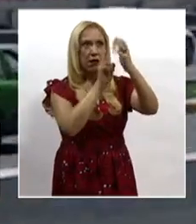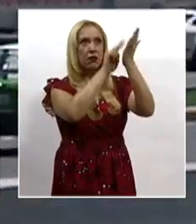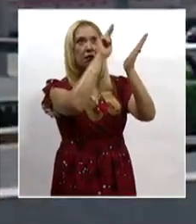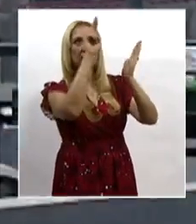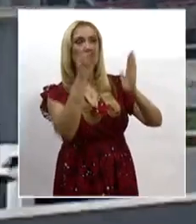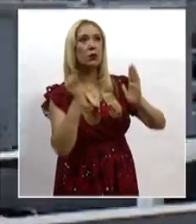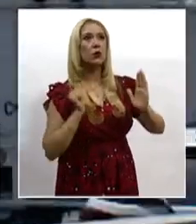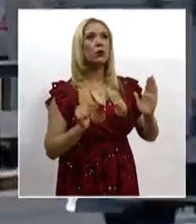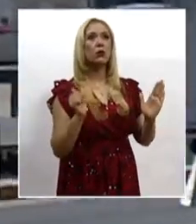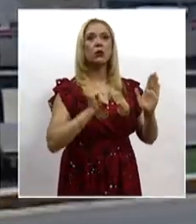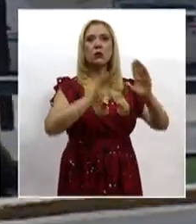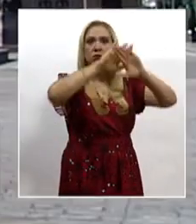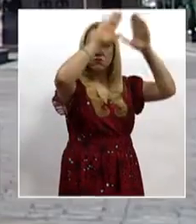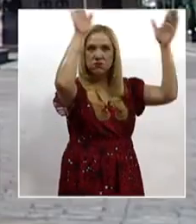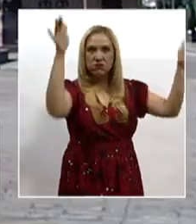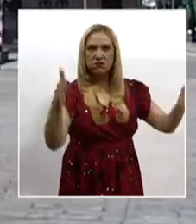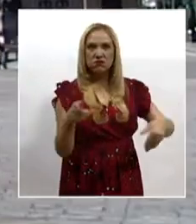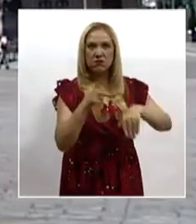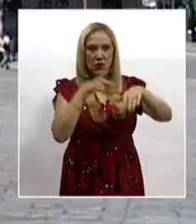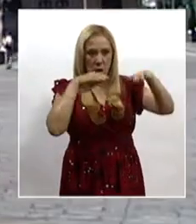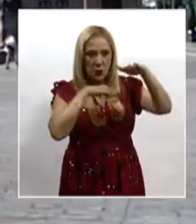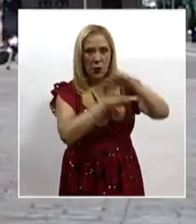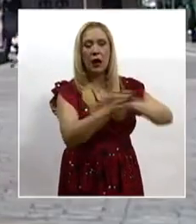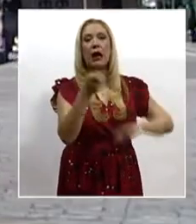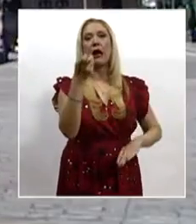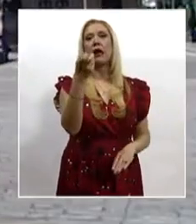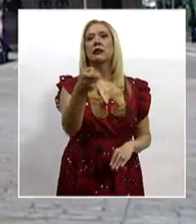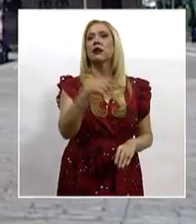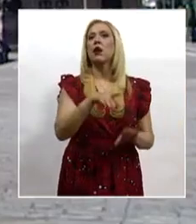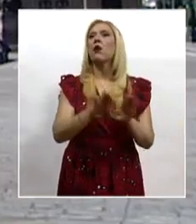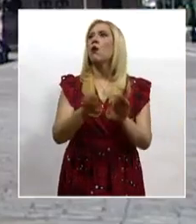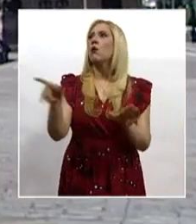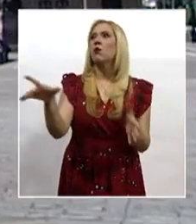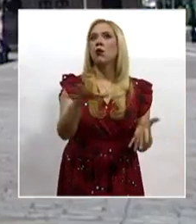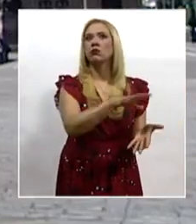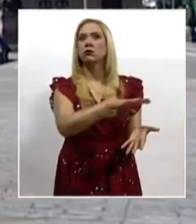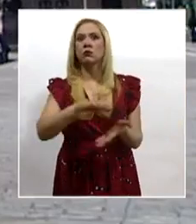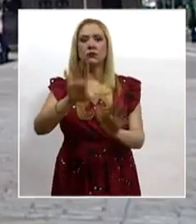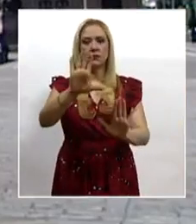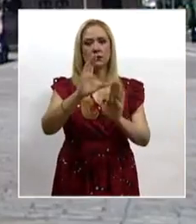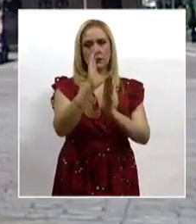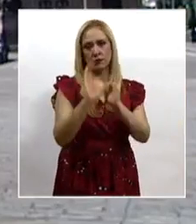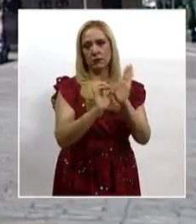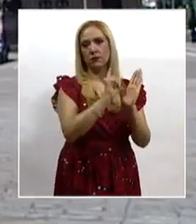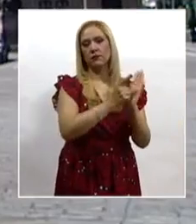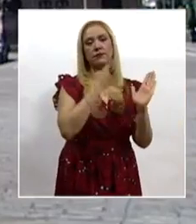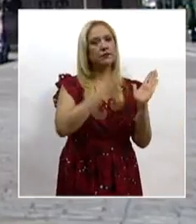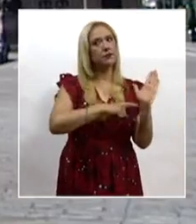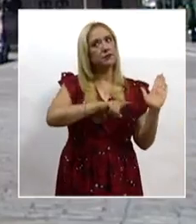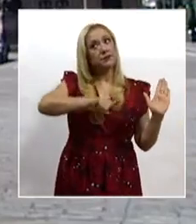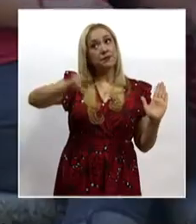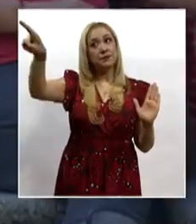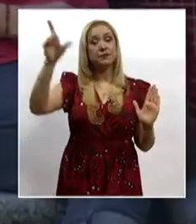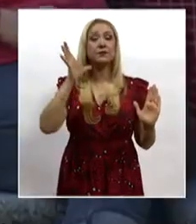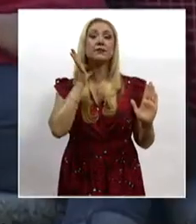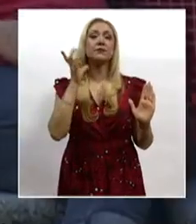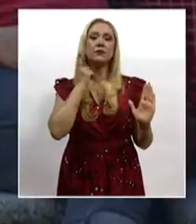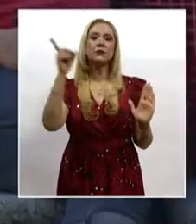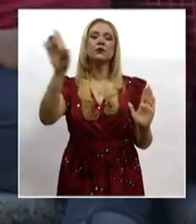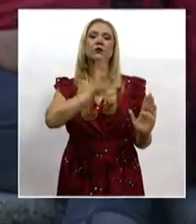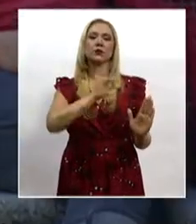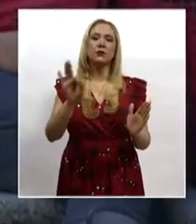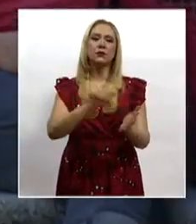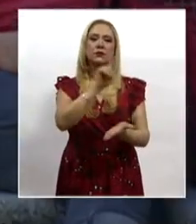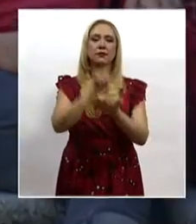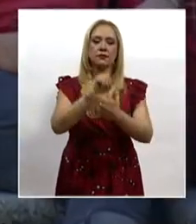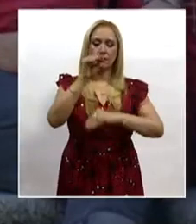las que precisaban algunas de sus atribuciones. El Pleno reiteró que la Constitución reserva al Congreso de la Unión la facultad de legislar en